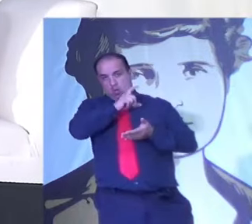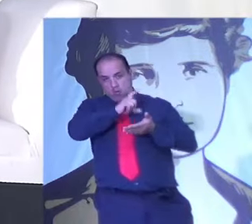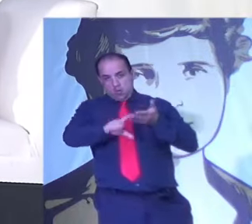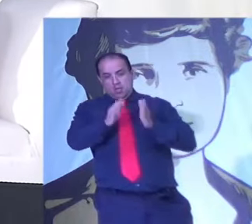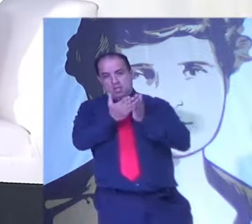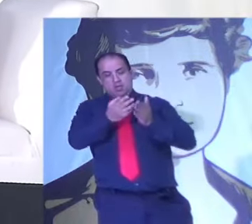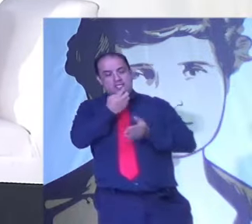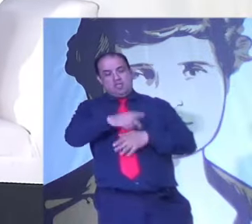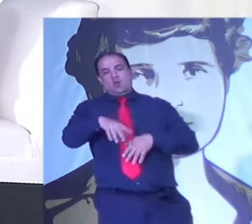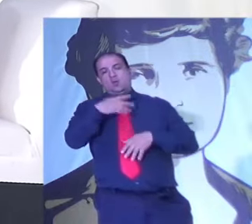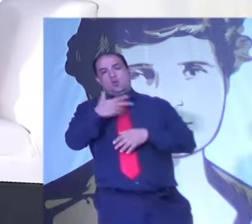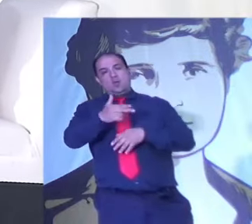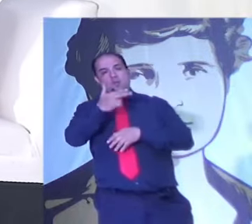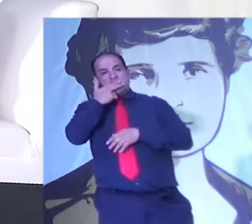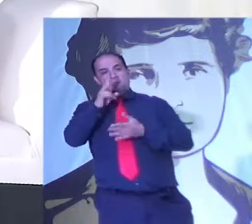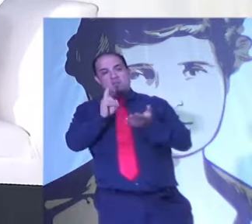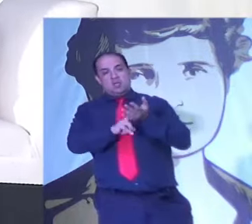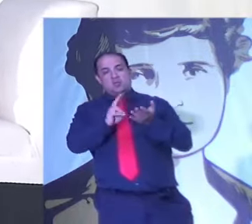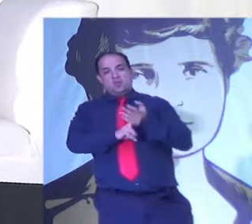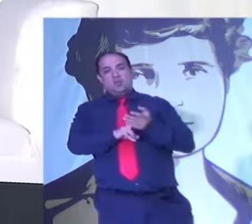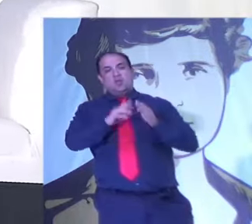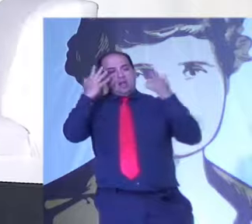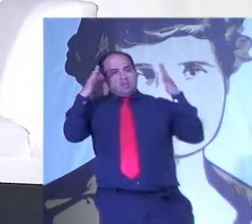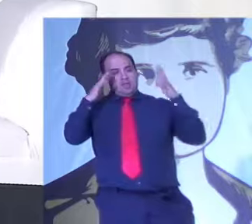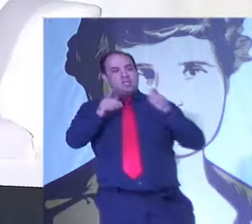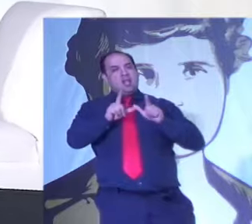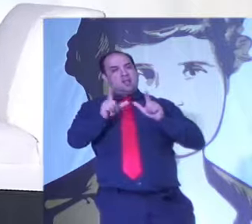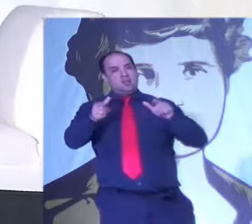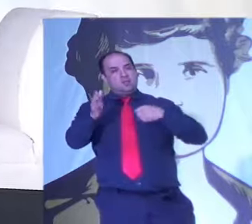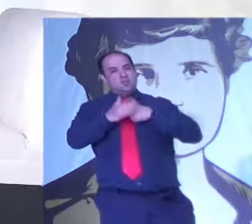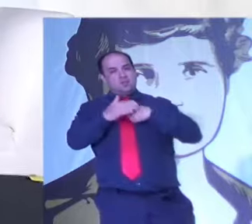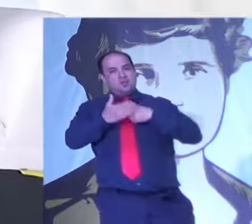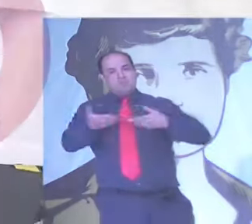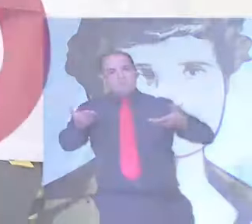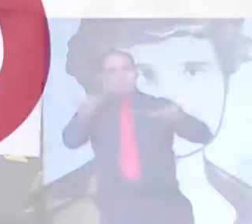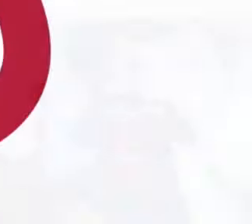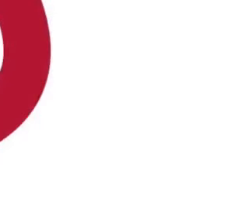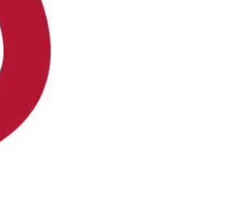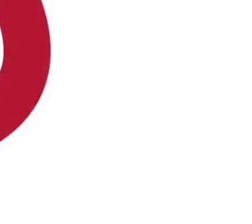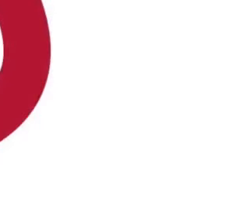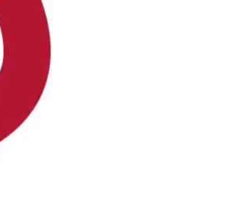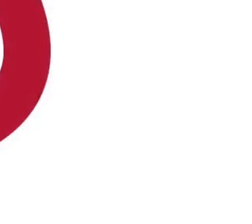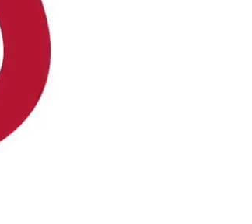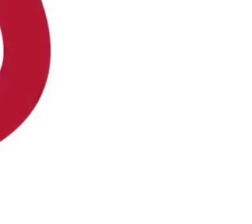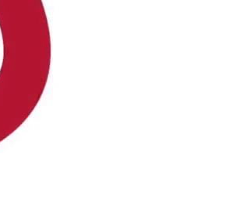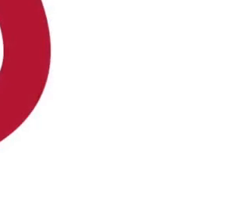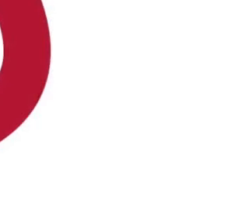aplauso para Luis Humberto y ya estamos listos para la siguiente presentación. Muchas gracias.